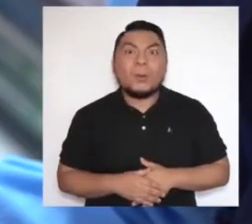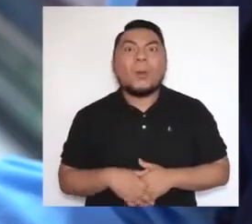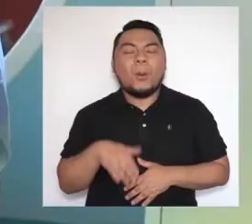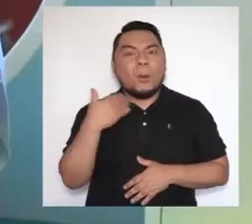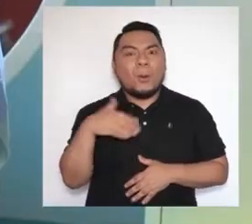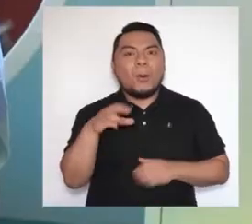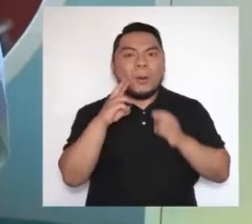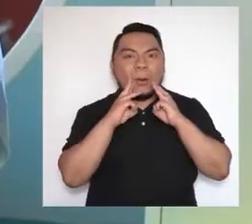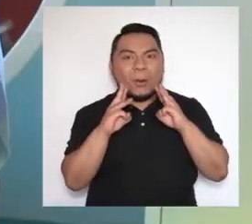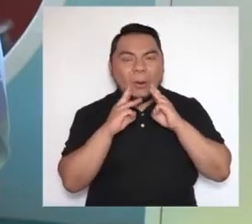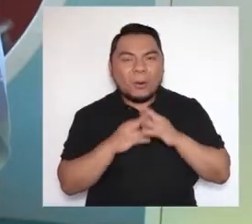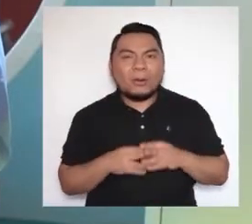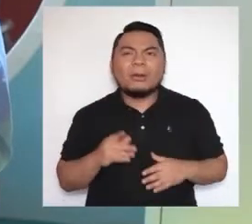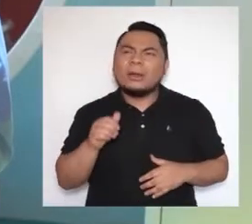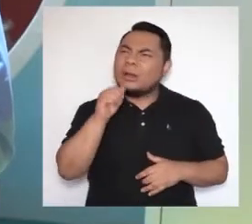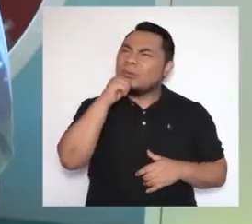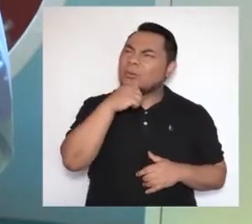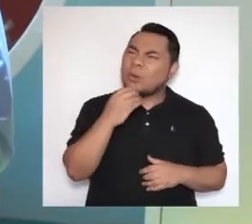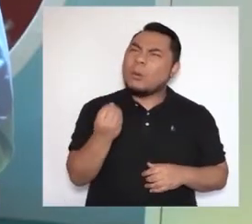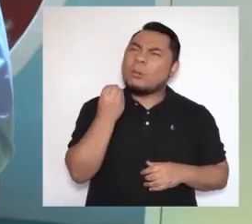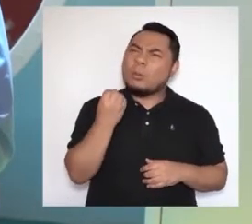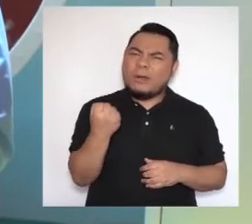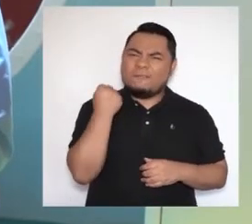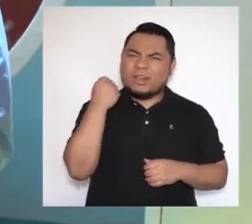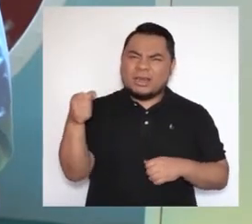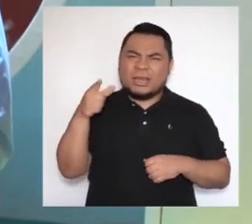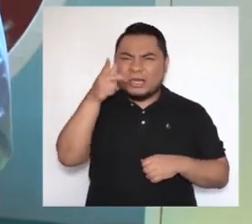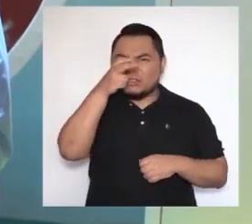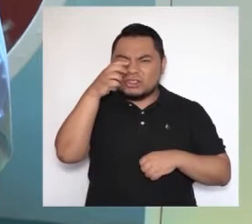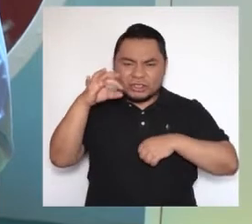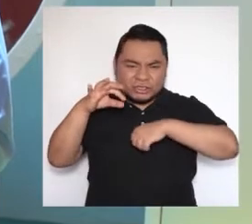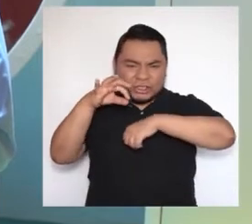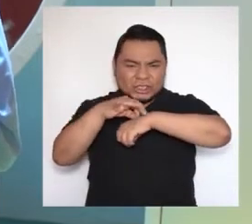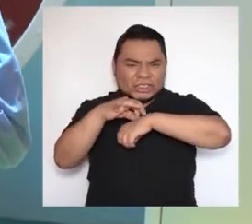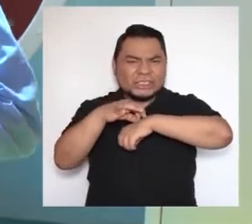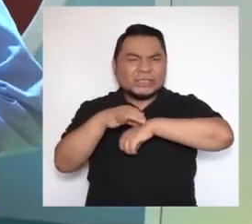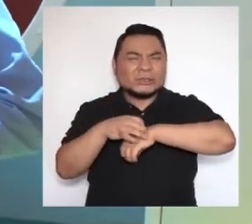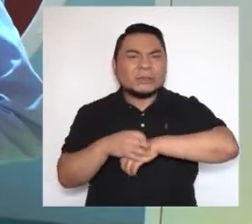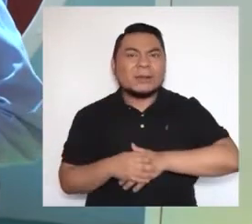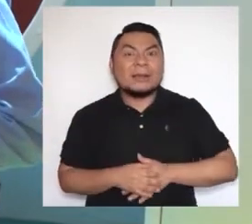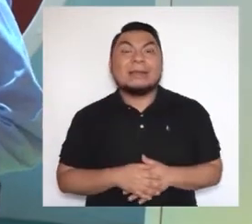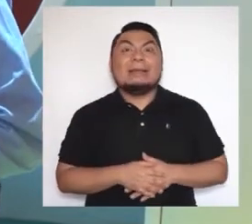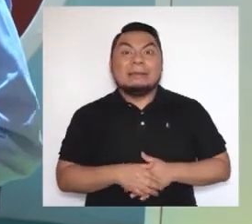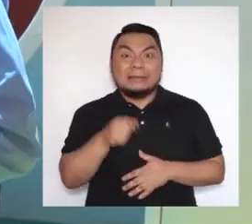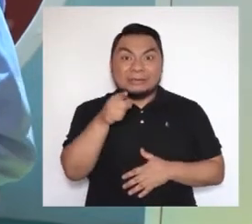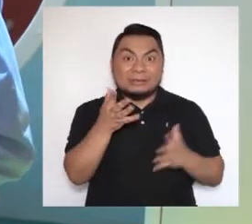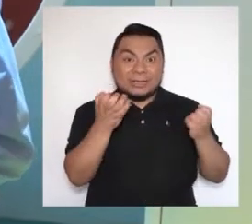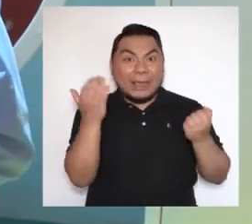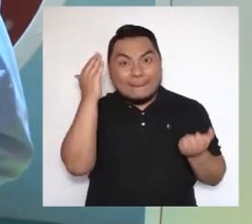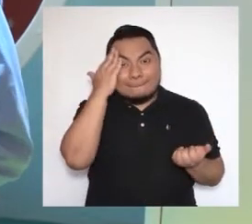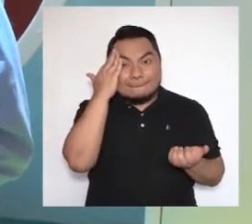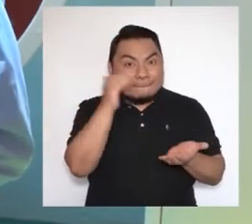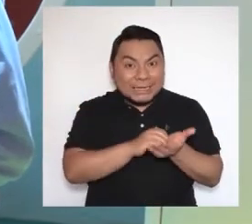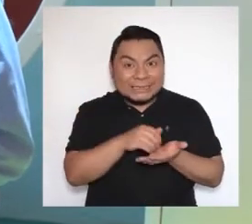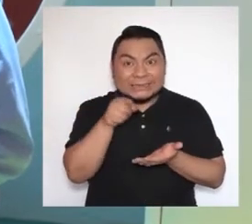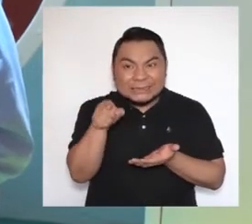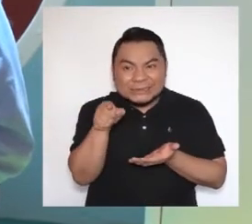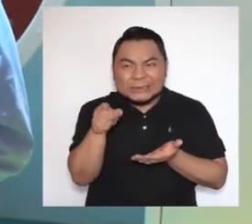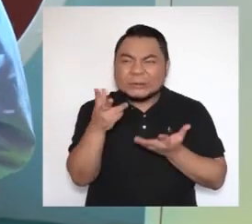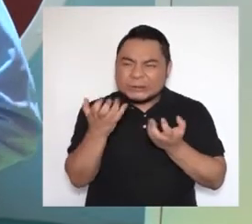¡Wow! ¿Por qué dolerá tanto la picadura de esa hormiga? Oh, quisiera saber más sobre